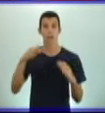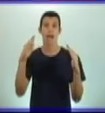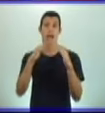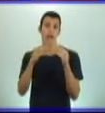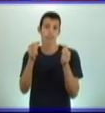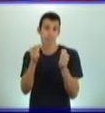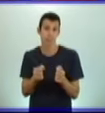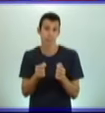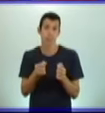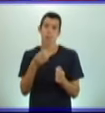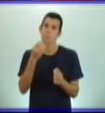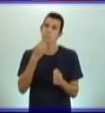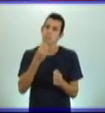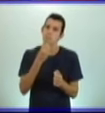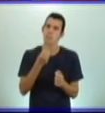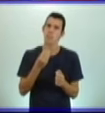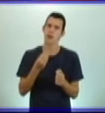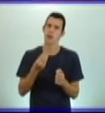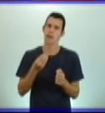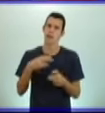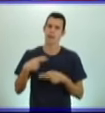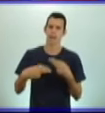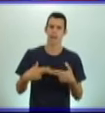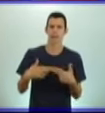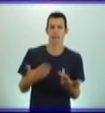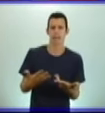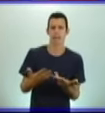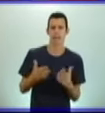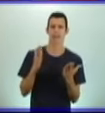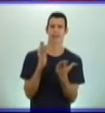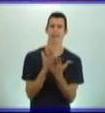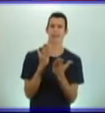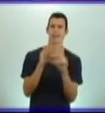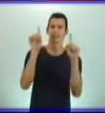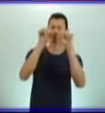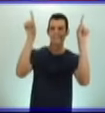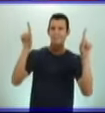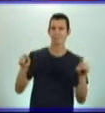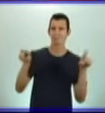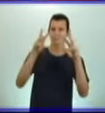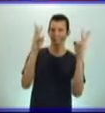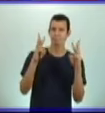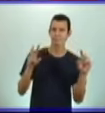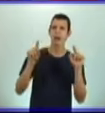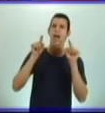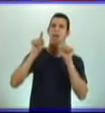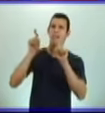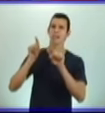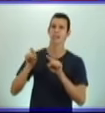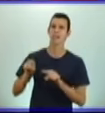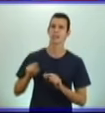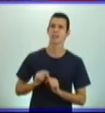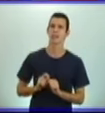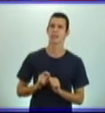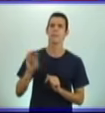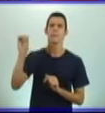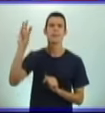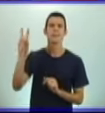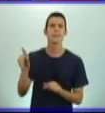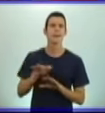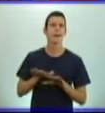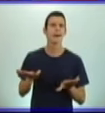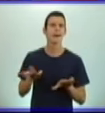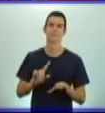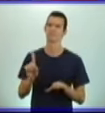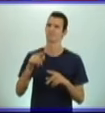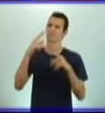ahí señalo con una fecha, dice TV COVID-19. De todas las asignaturas, no solo de matemáticas, pueden encontrarla ahí